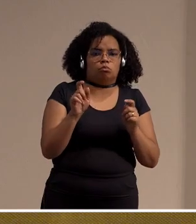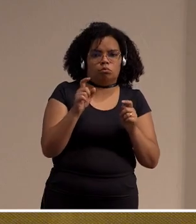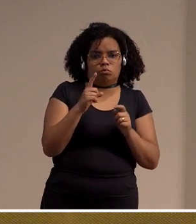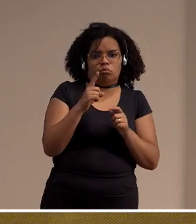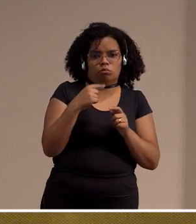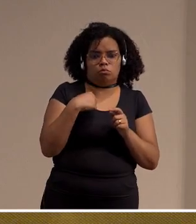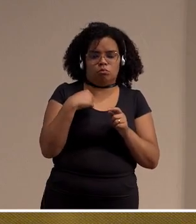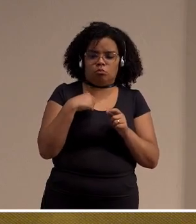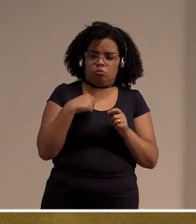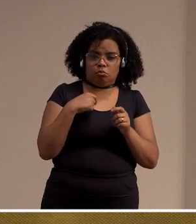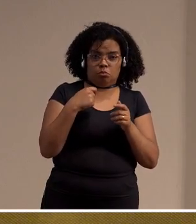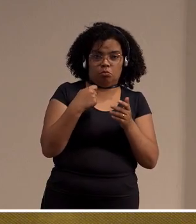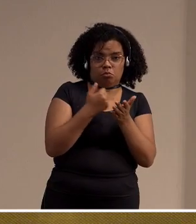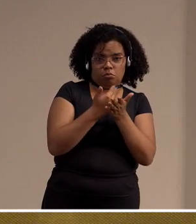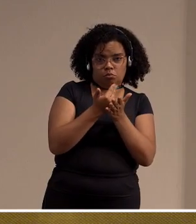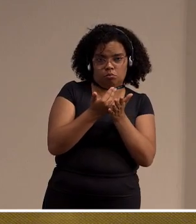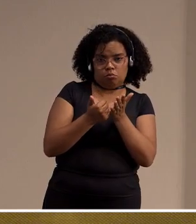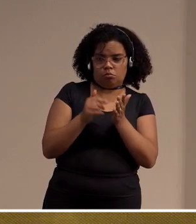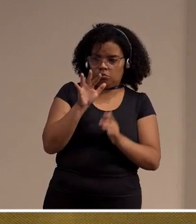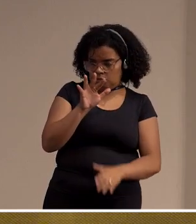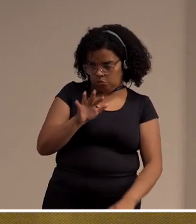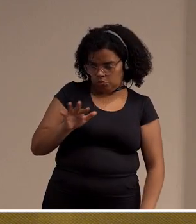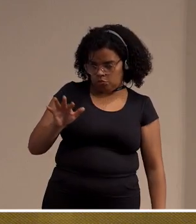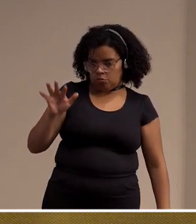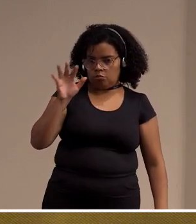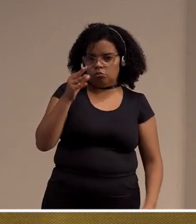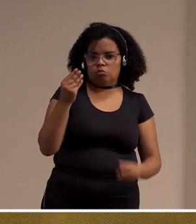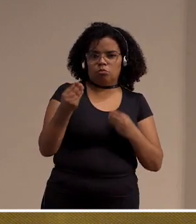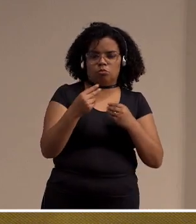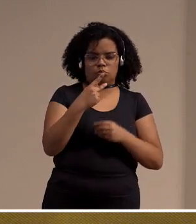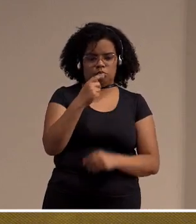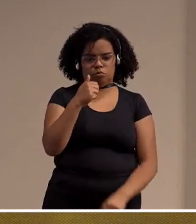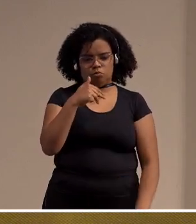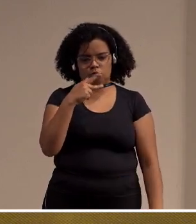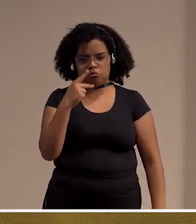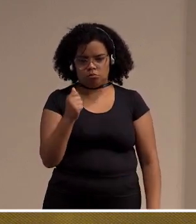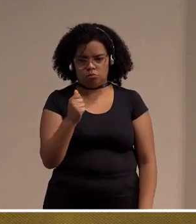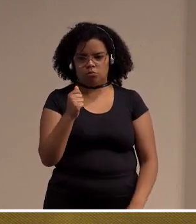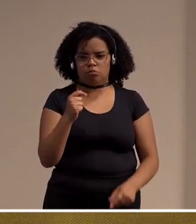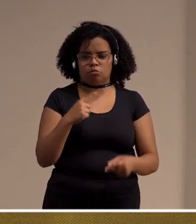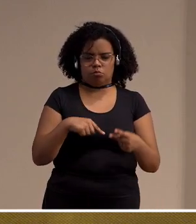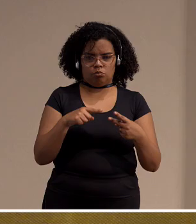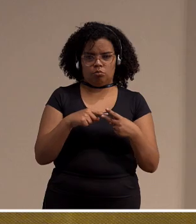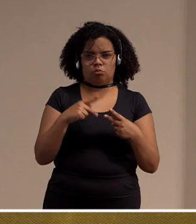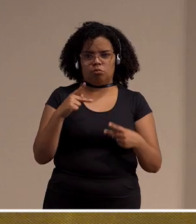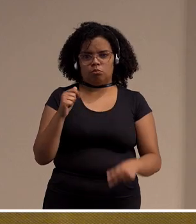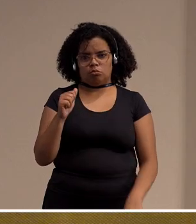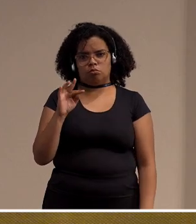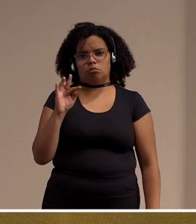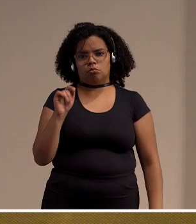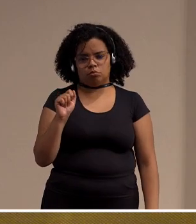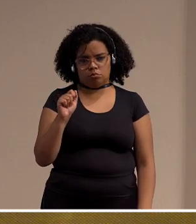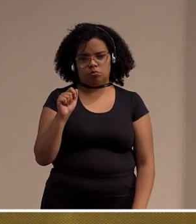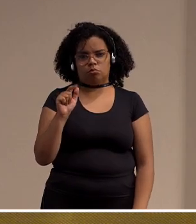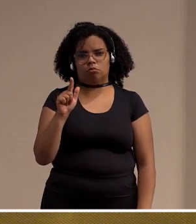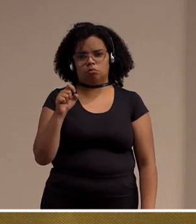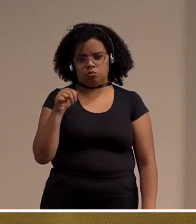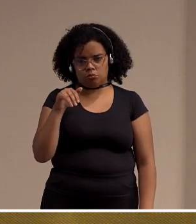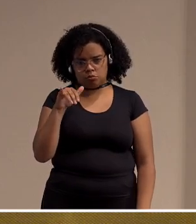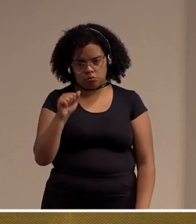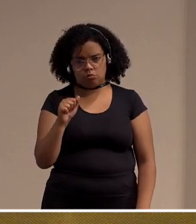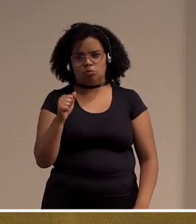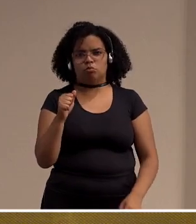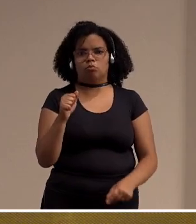e Patagônia no futuro e a partir dessa imaginação cartográfica eu escrevi no romance. También con la ayuda